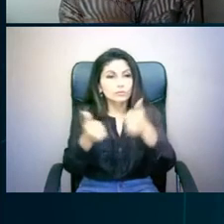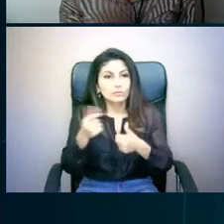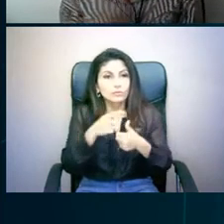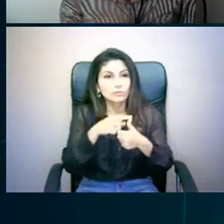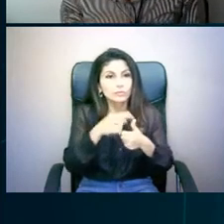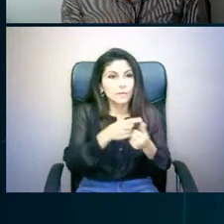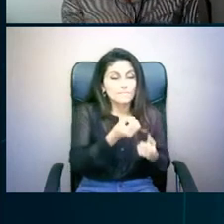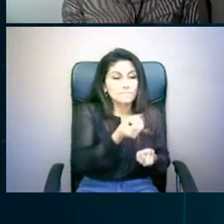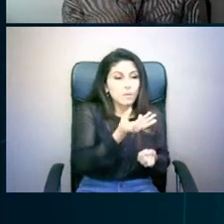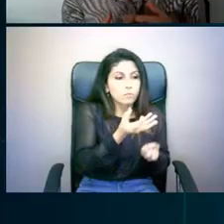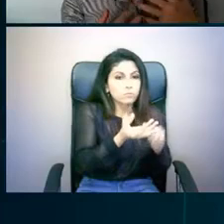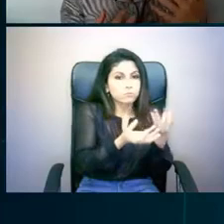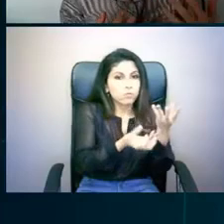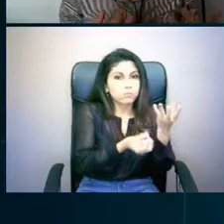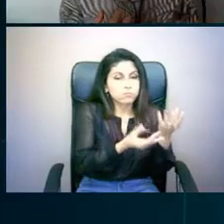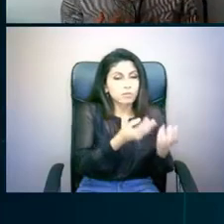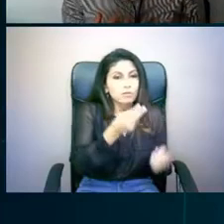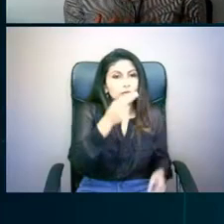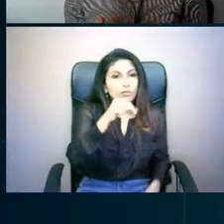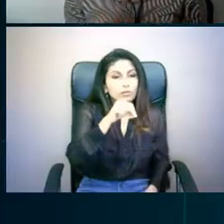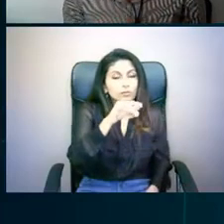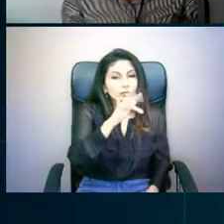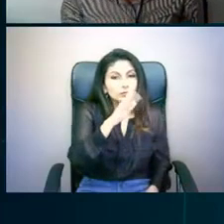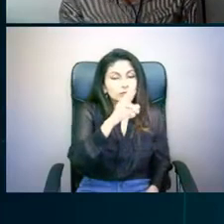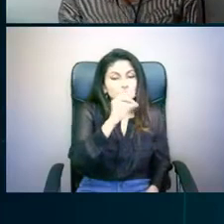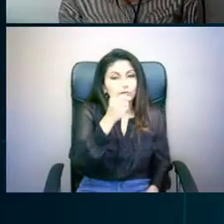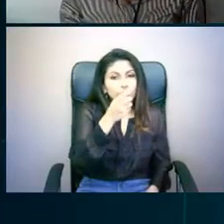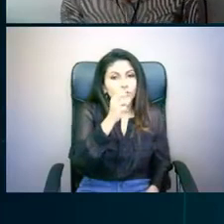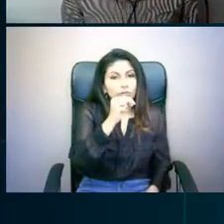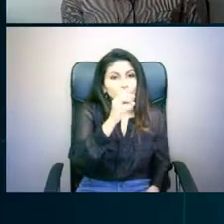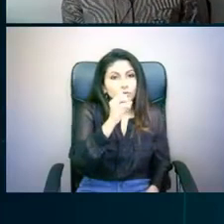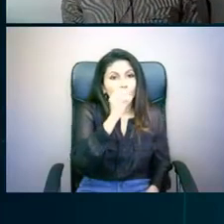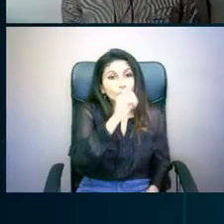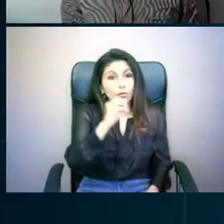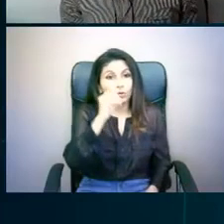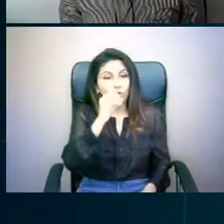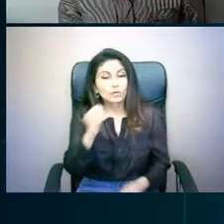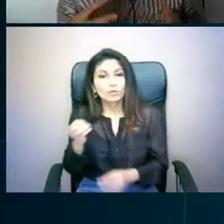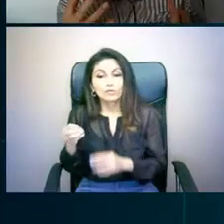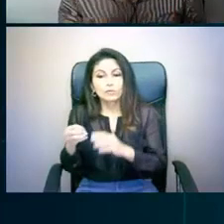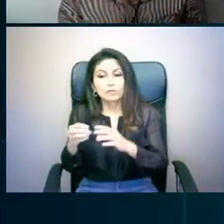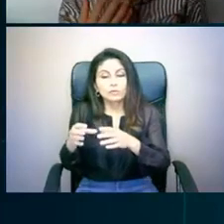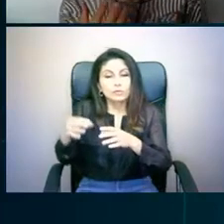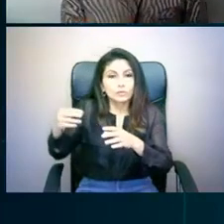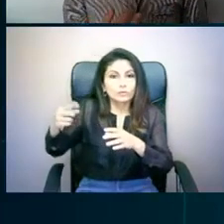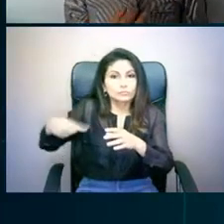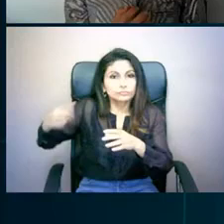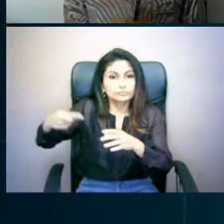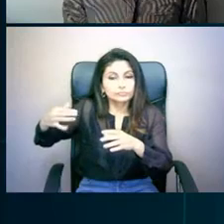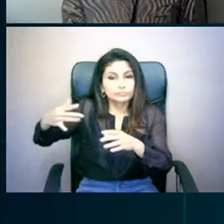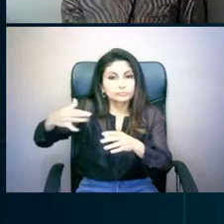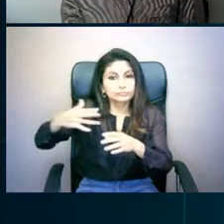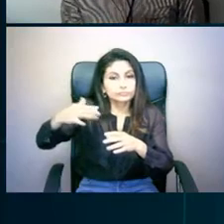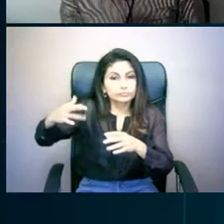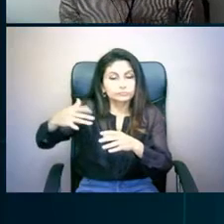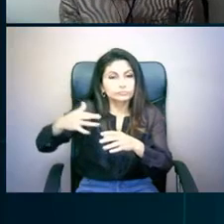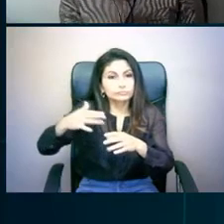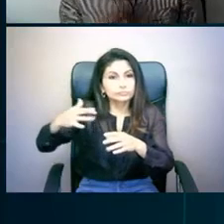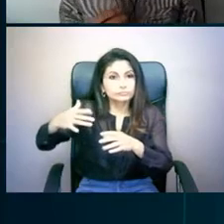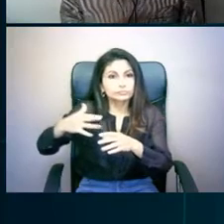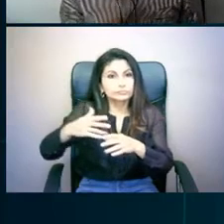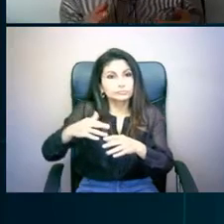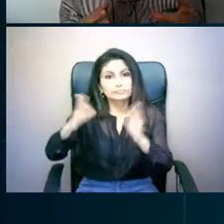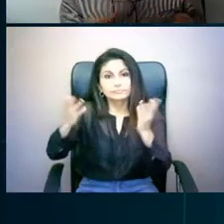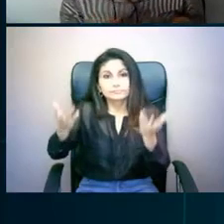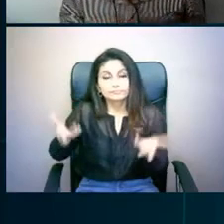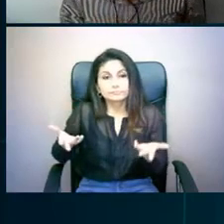el burbujeo o la aireación mecánica, ¿cierto? Digamos que acá se seleccionó la aireación mecánica, pero